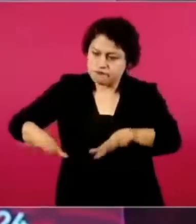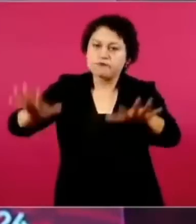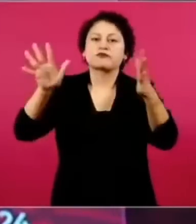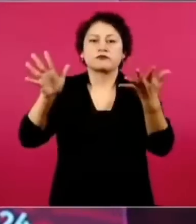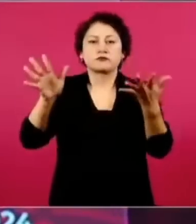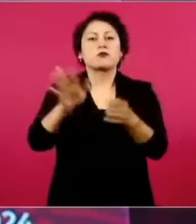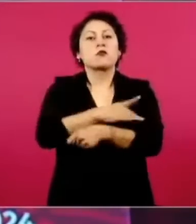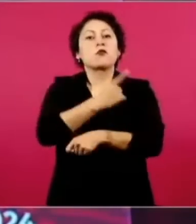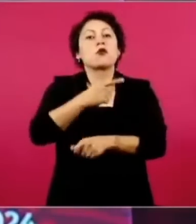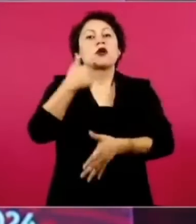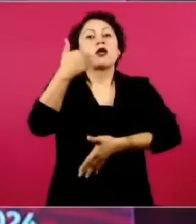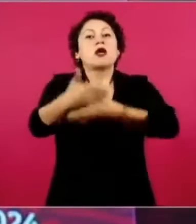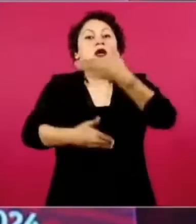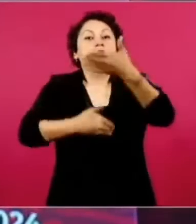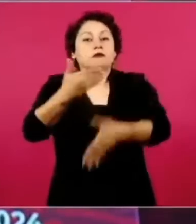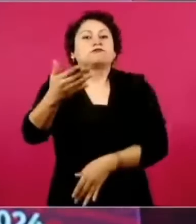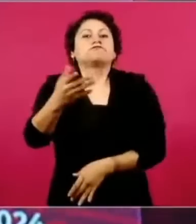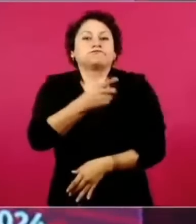porque